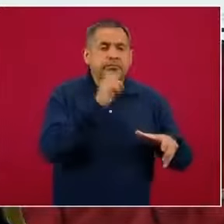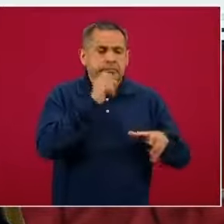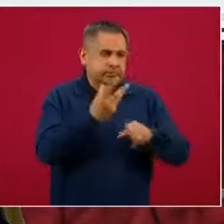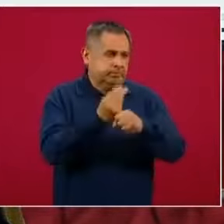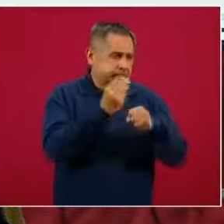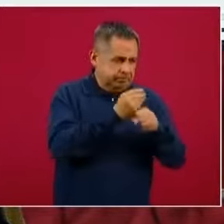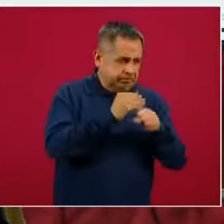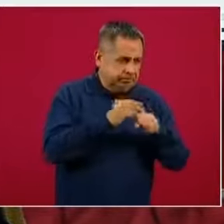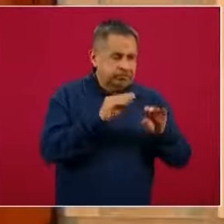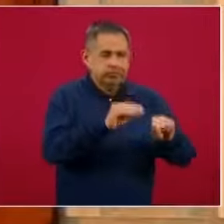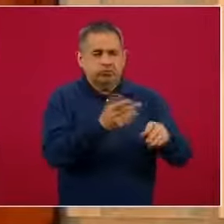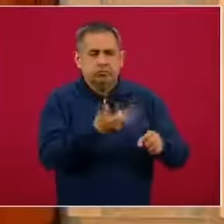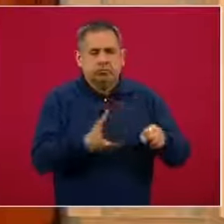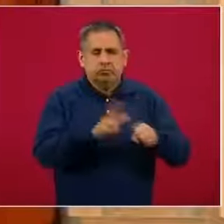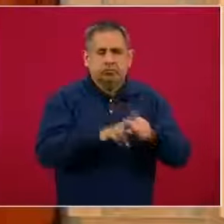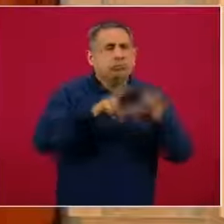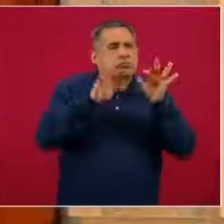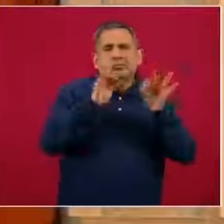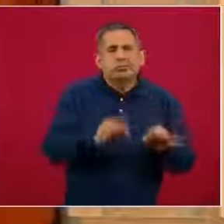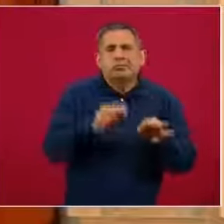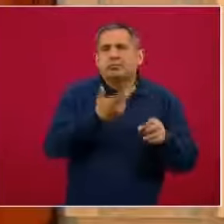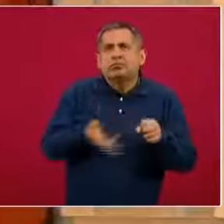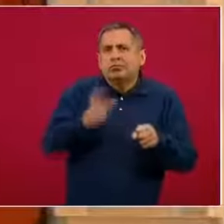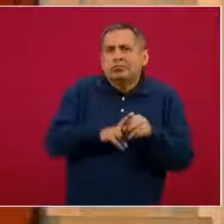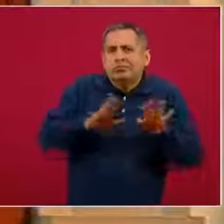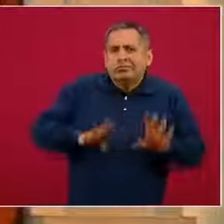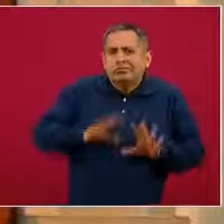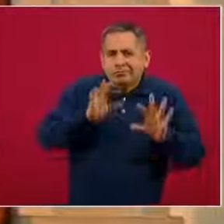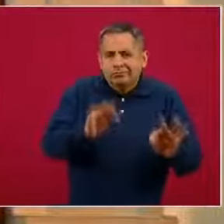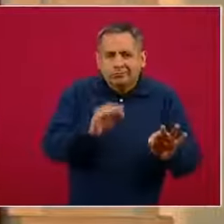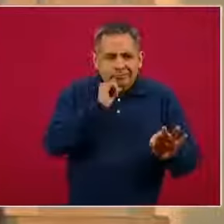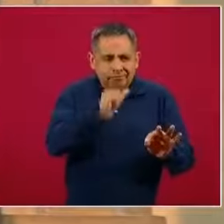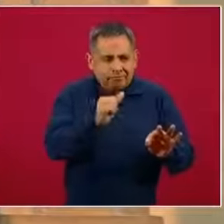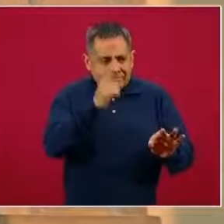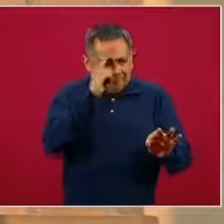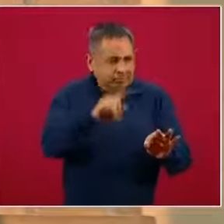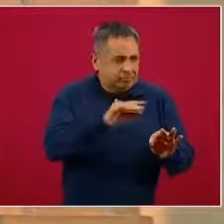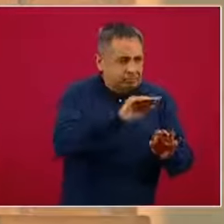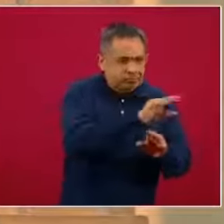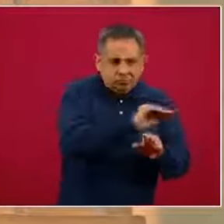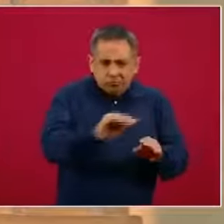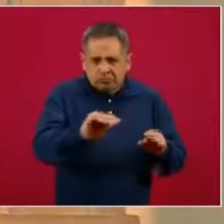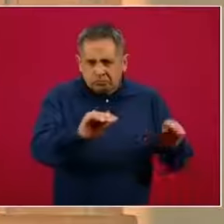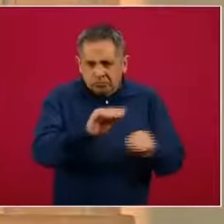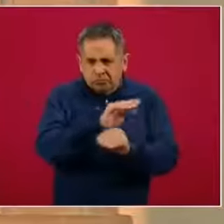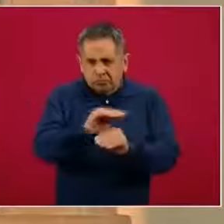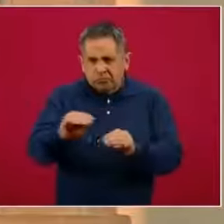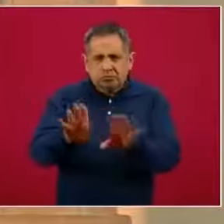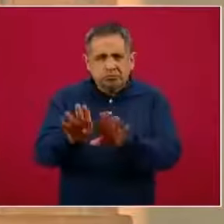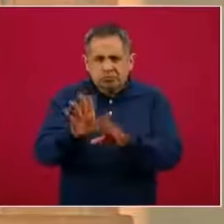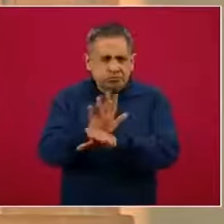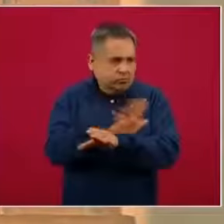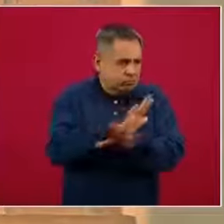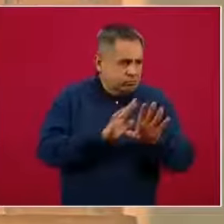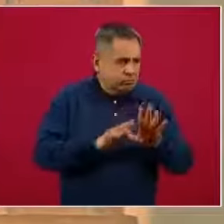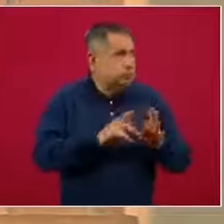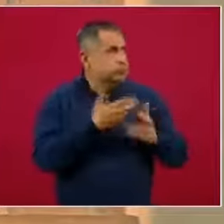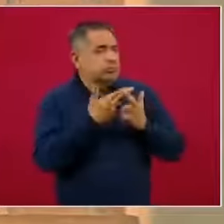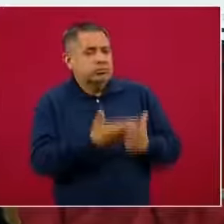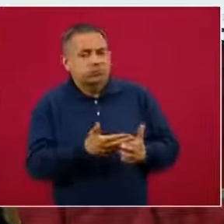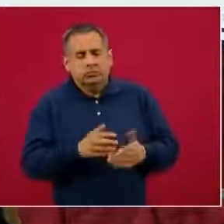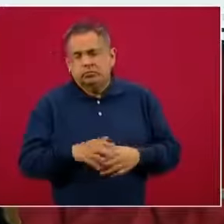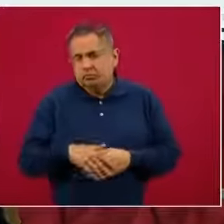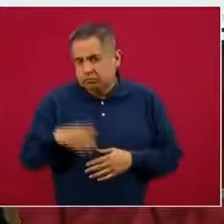ciertas hospitalizaciones, aunque no sean ambulatorias, para que podamos seguir liberando. Como lo ven, es un esfuerzo muy grande. A veces hablamos